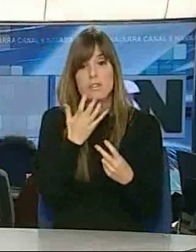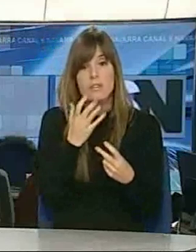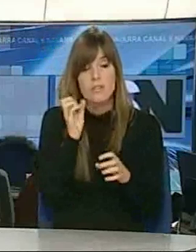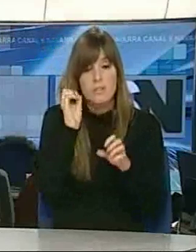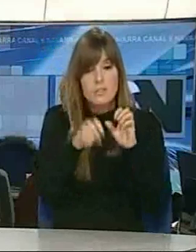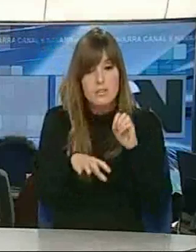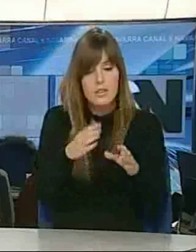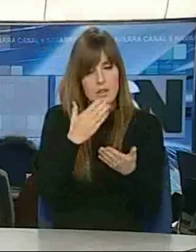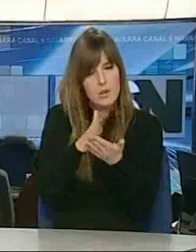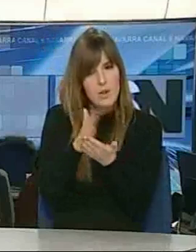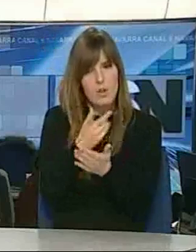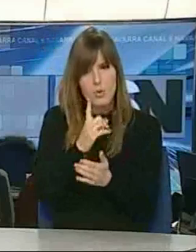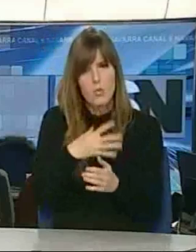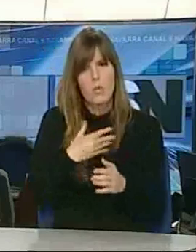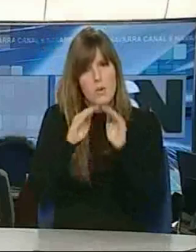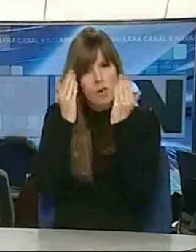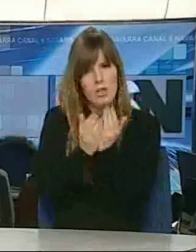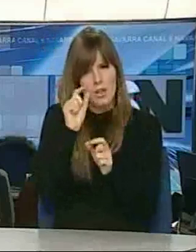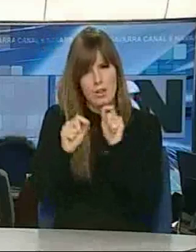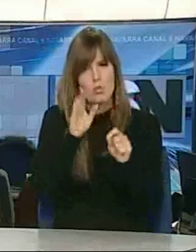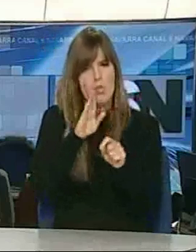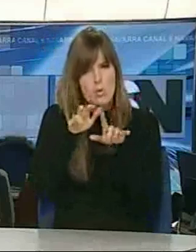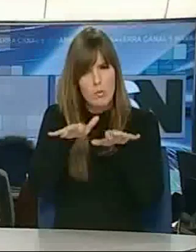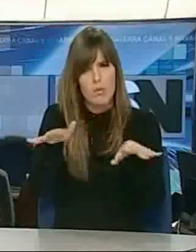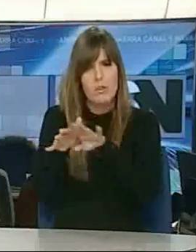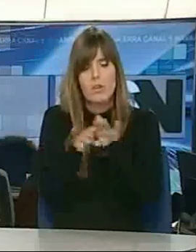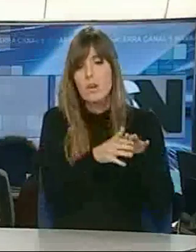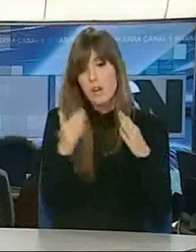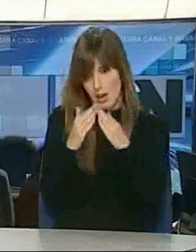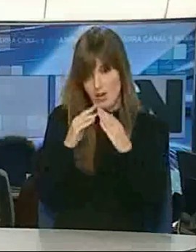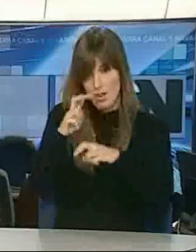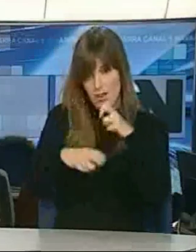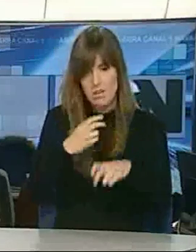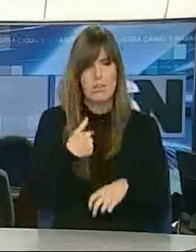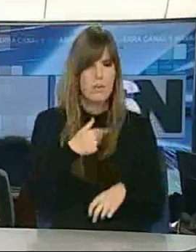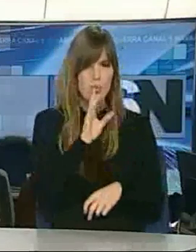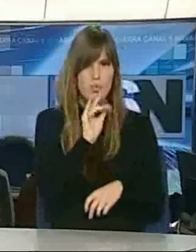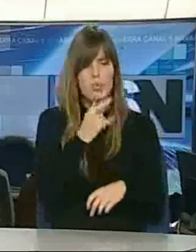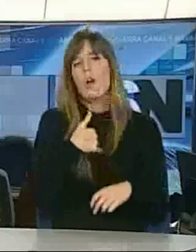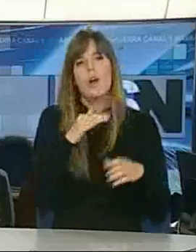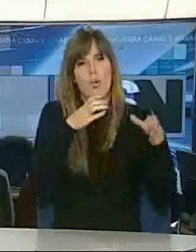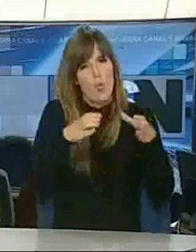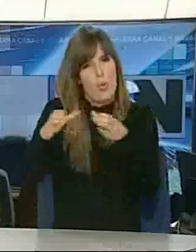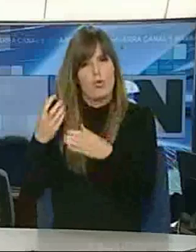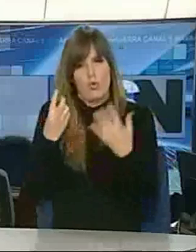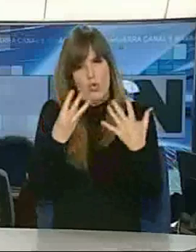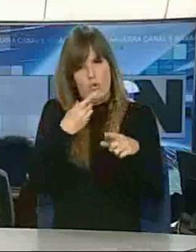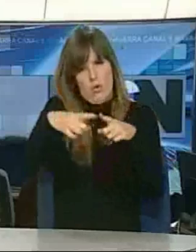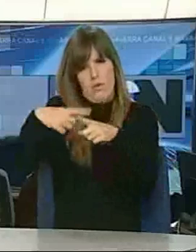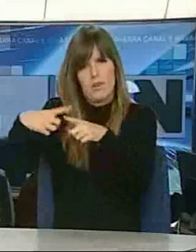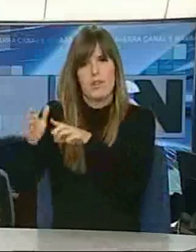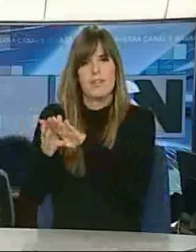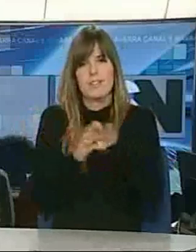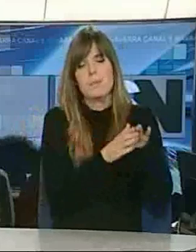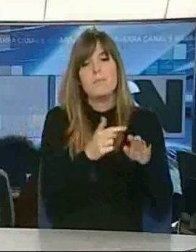se puede contaminar todo el planeta. ¿Y vosotros recicláis en casa? Yo sí, yo tengo por lo menos ocho cubos de esto. Y además tienen